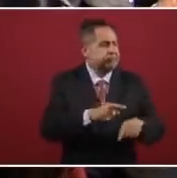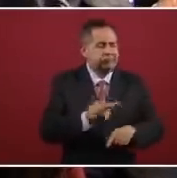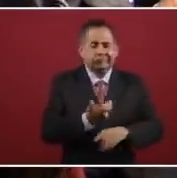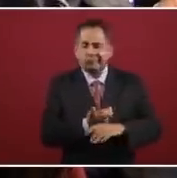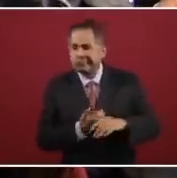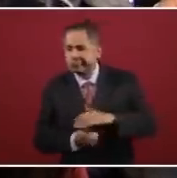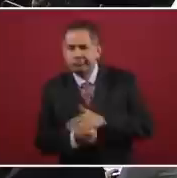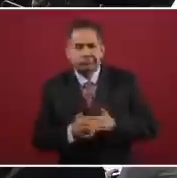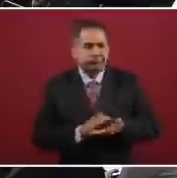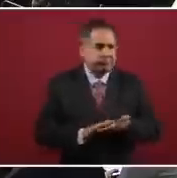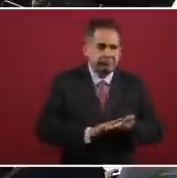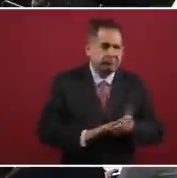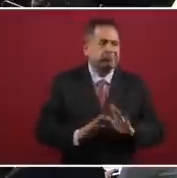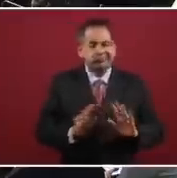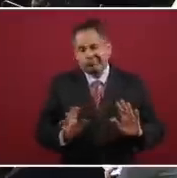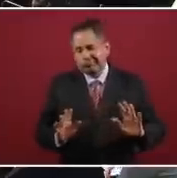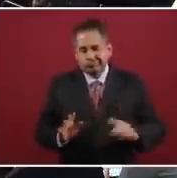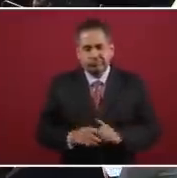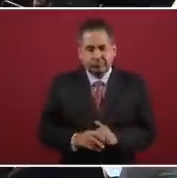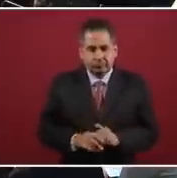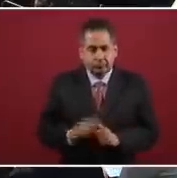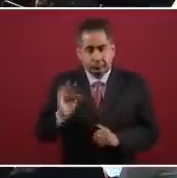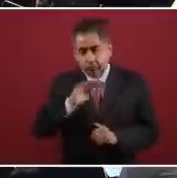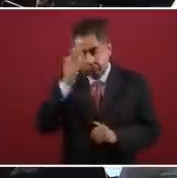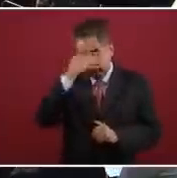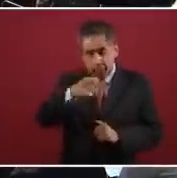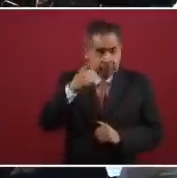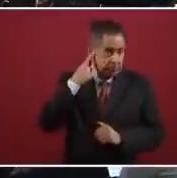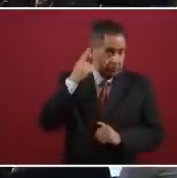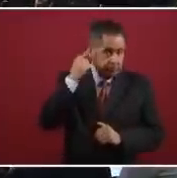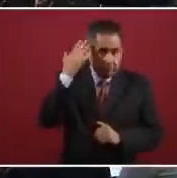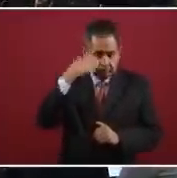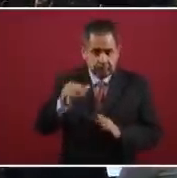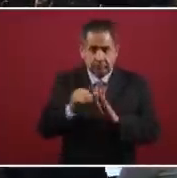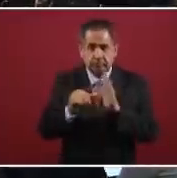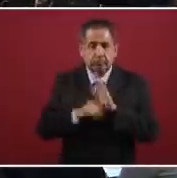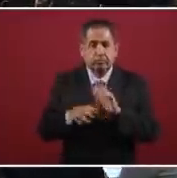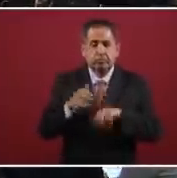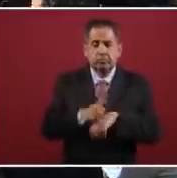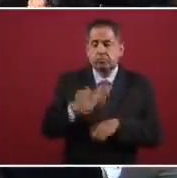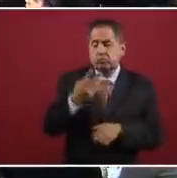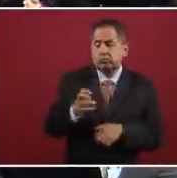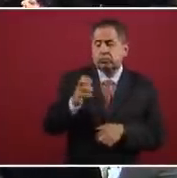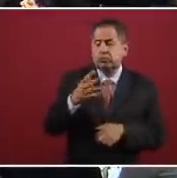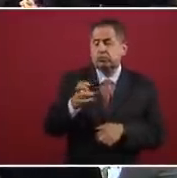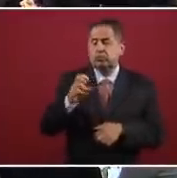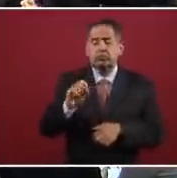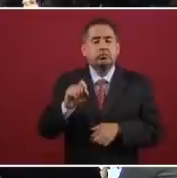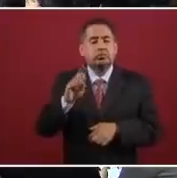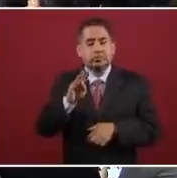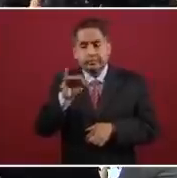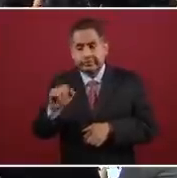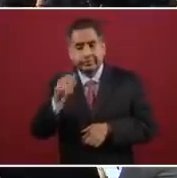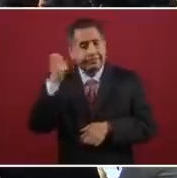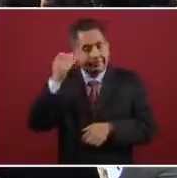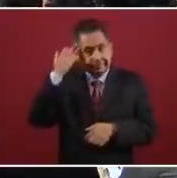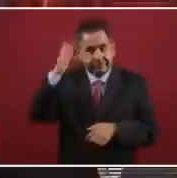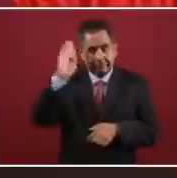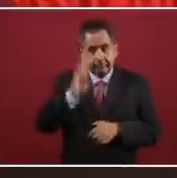dinero. No sé si usted está enterado también que el artículo 400 bis se modificó en esa